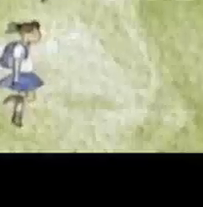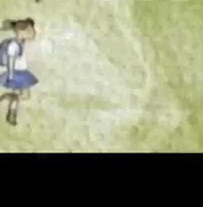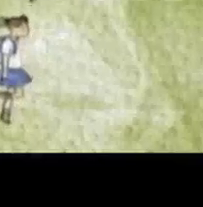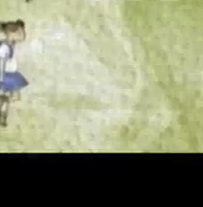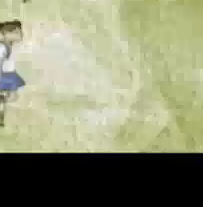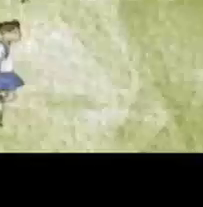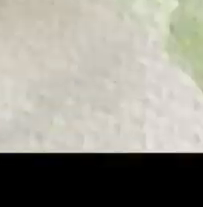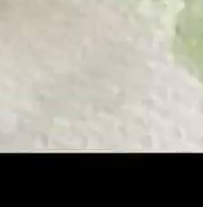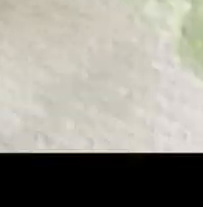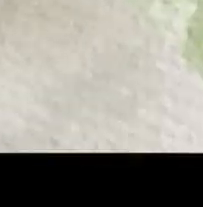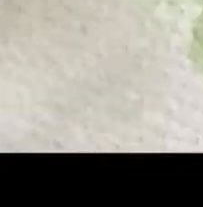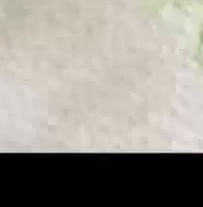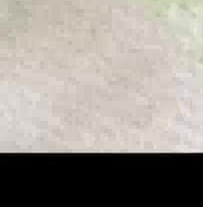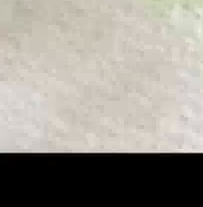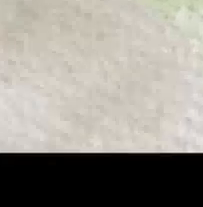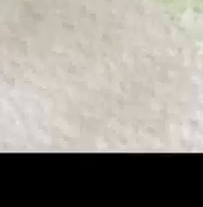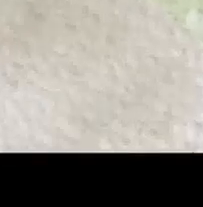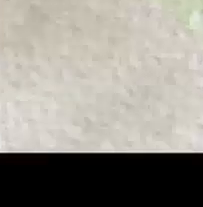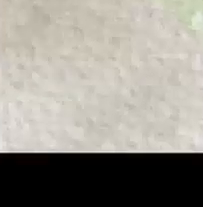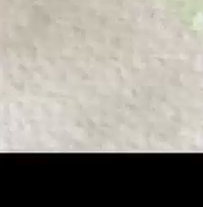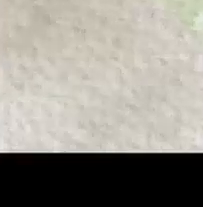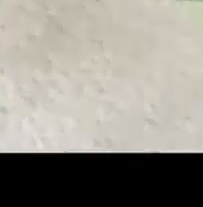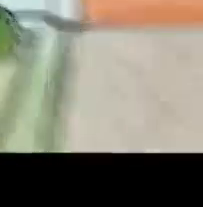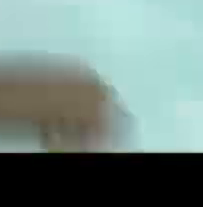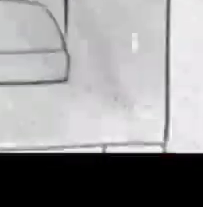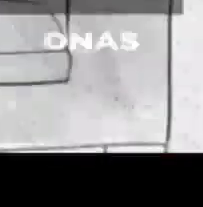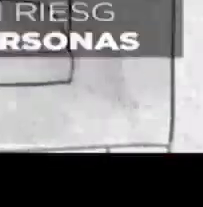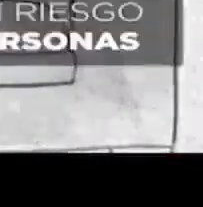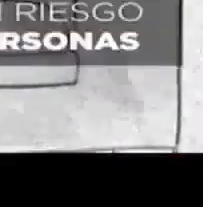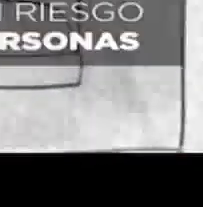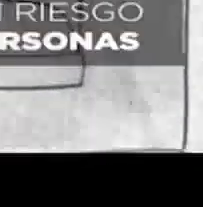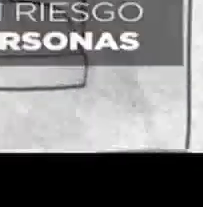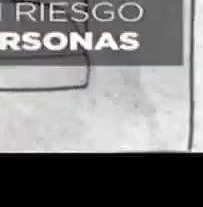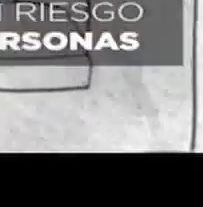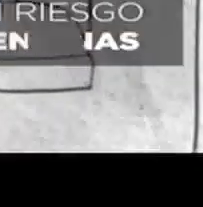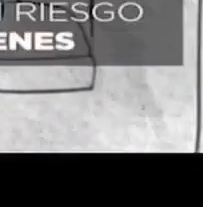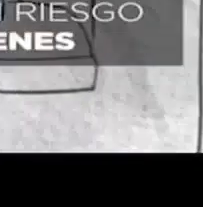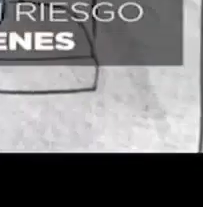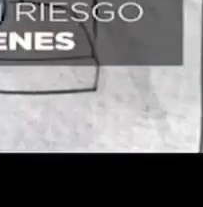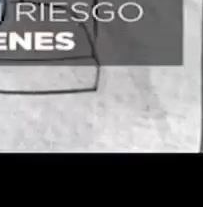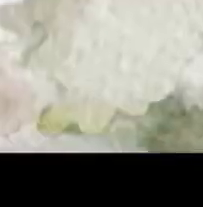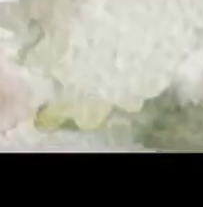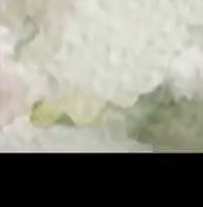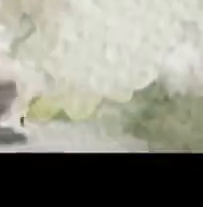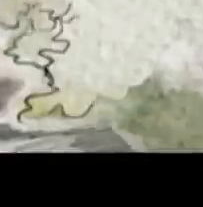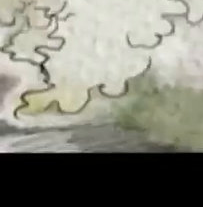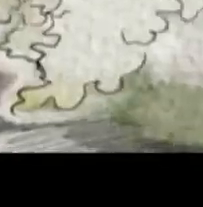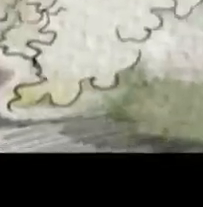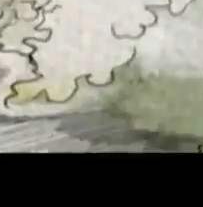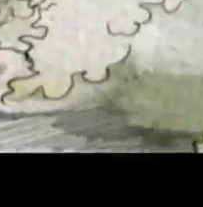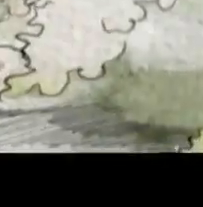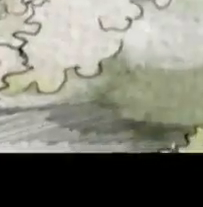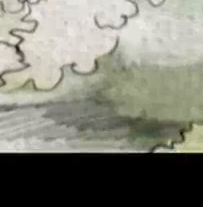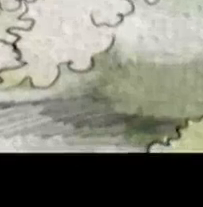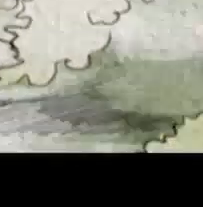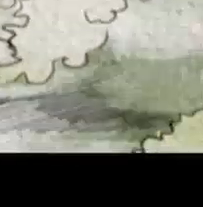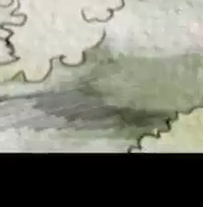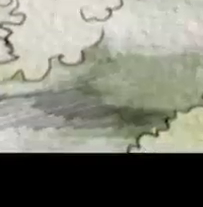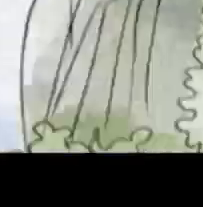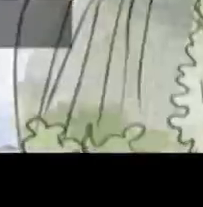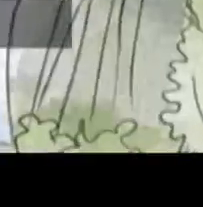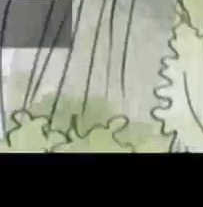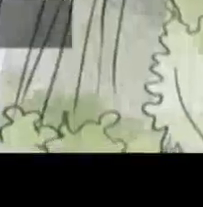usted ni el ambiente. El robo de combustible es peligroso. Pone en riesgo a las personas y sus bienes. Los daños al poliducto generan